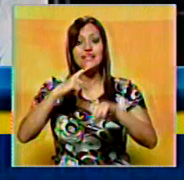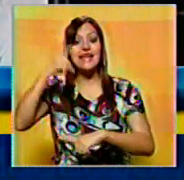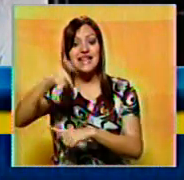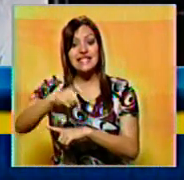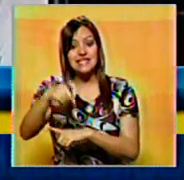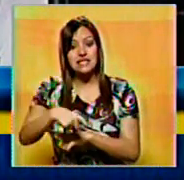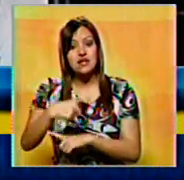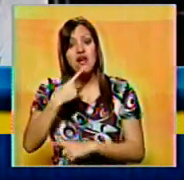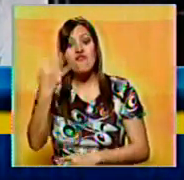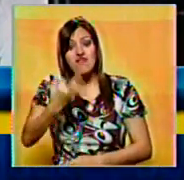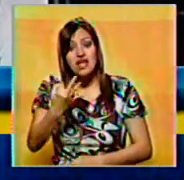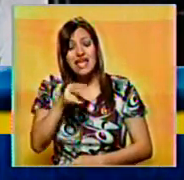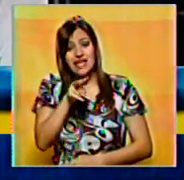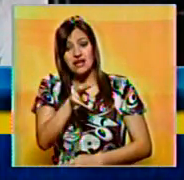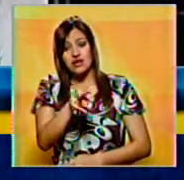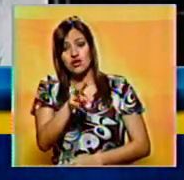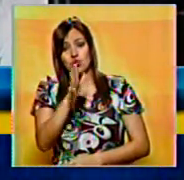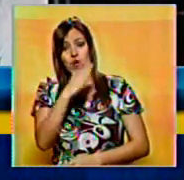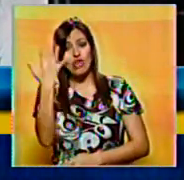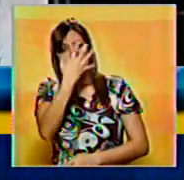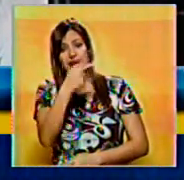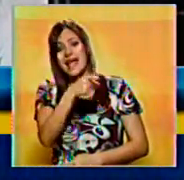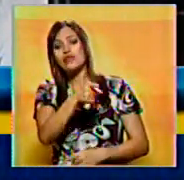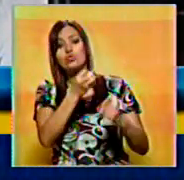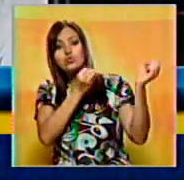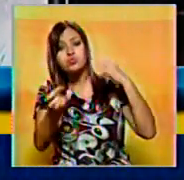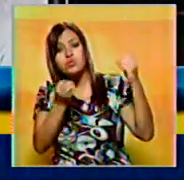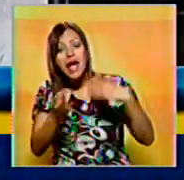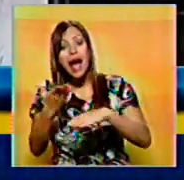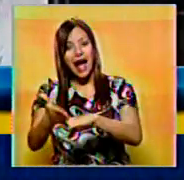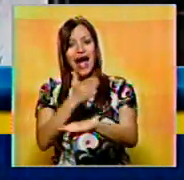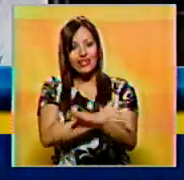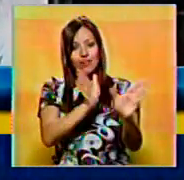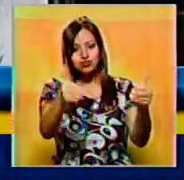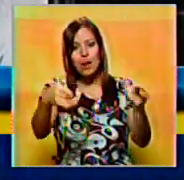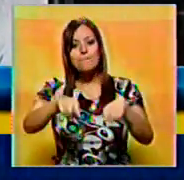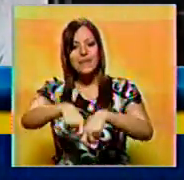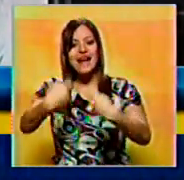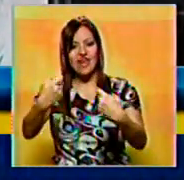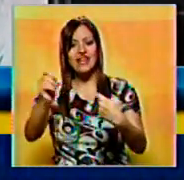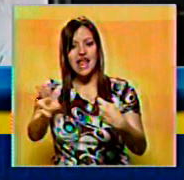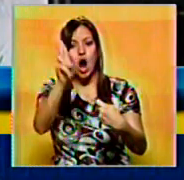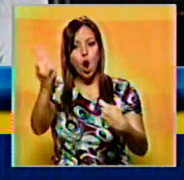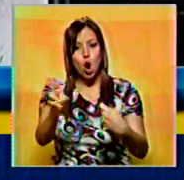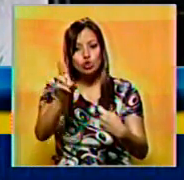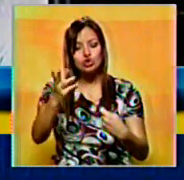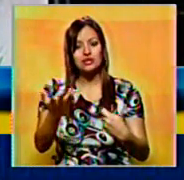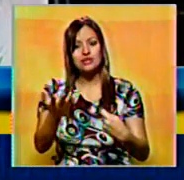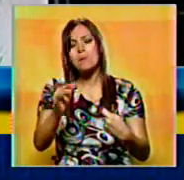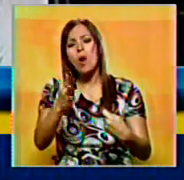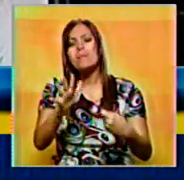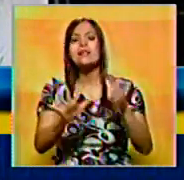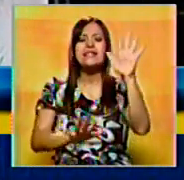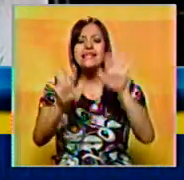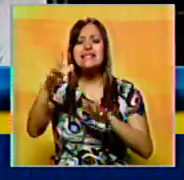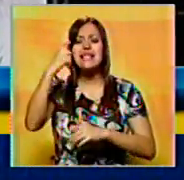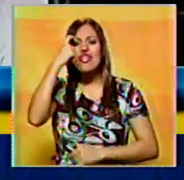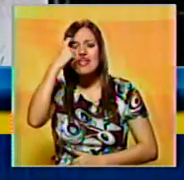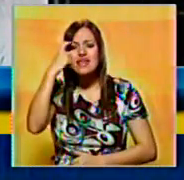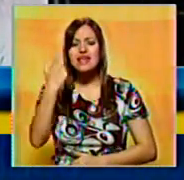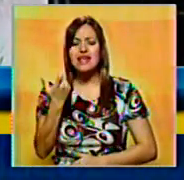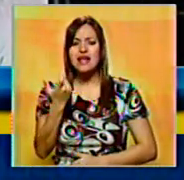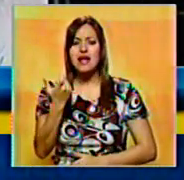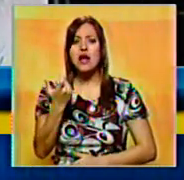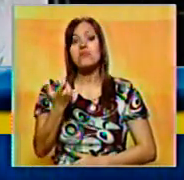indudablemente ese faltante ha hecho que los inventarios que tenían las panaderías que era de alrededor de 15 días es 15 días